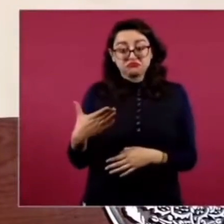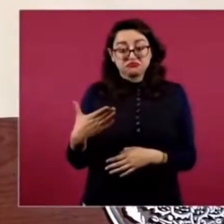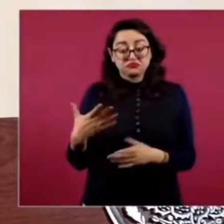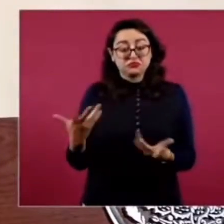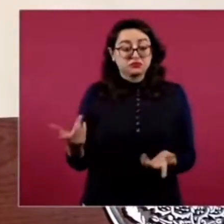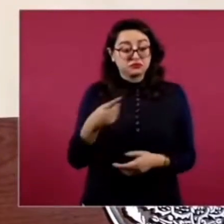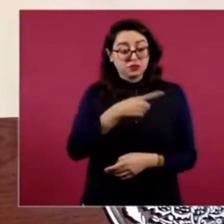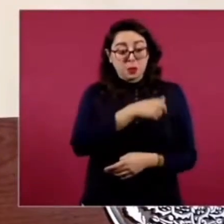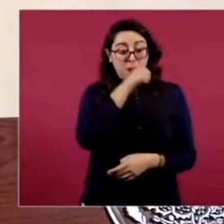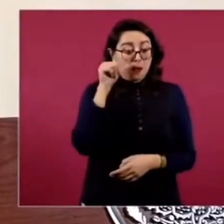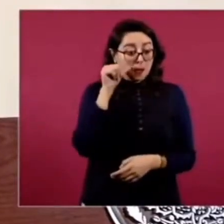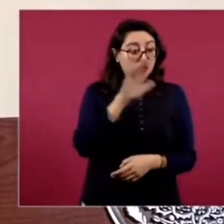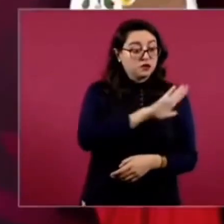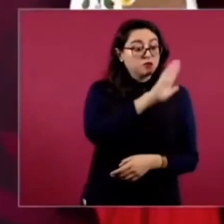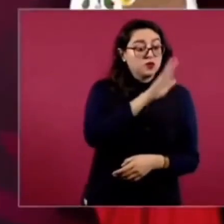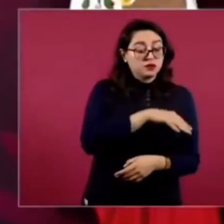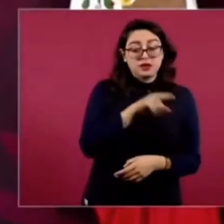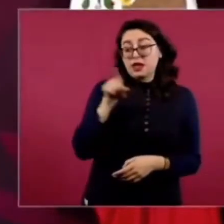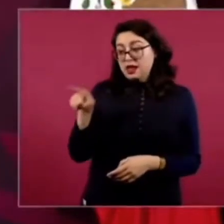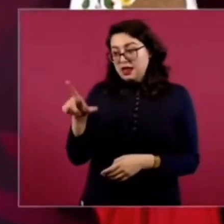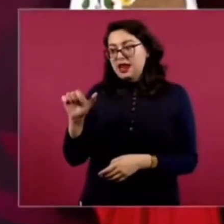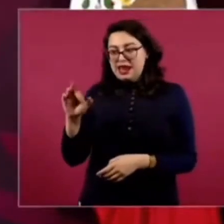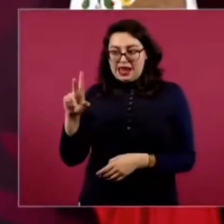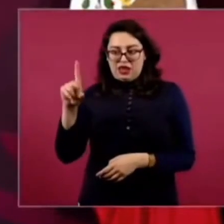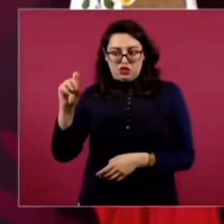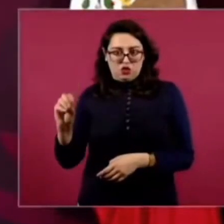Sebastián Lerdo de Tejada.